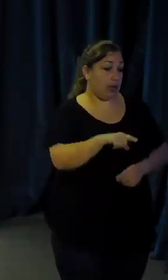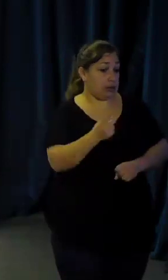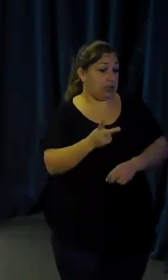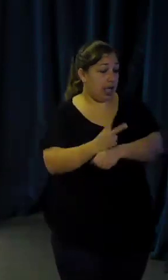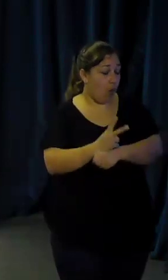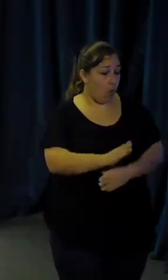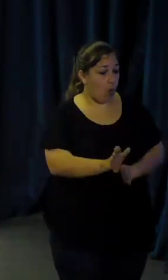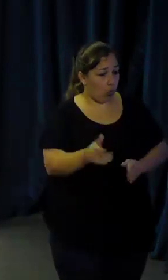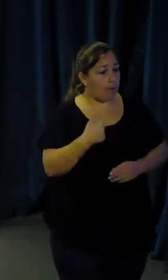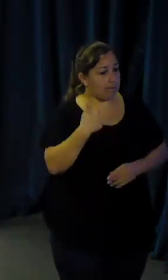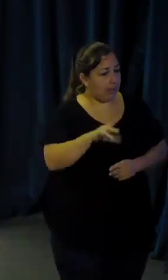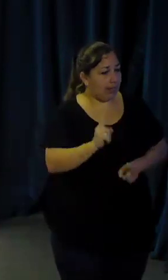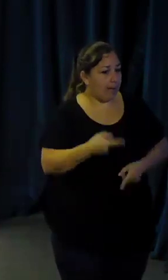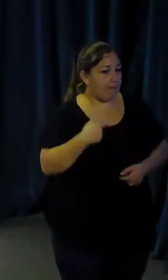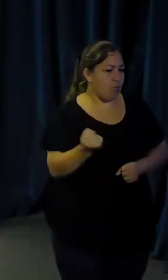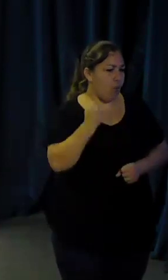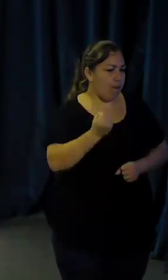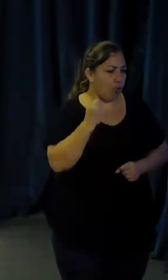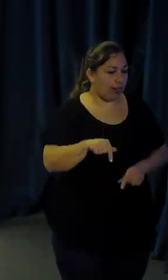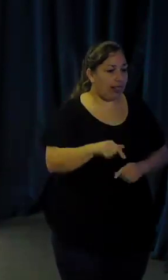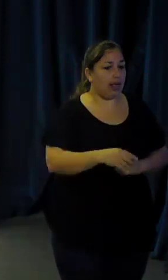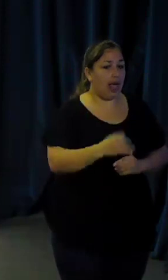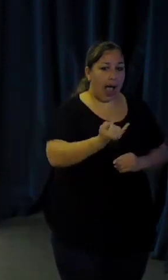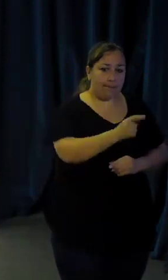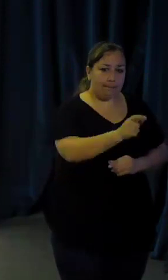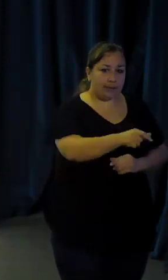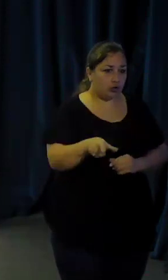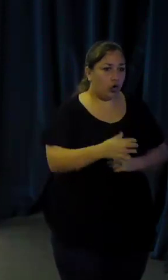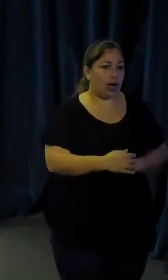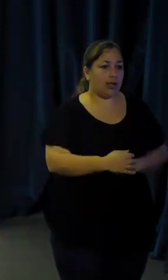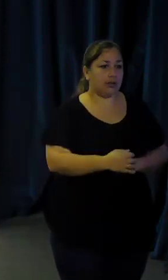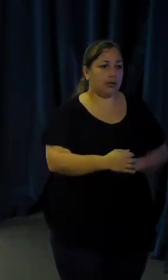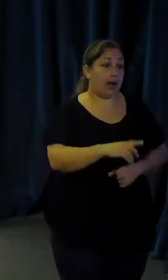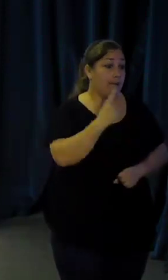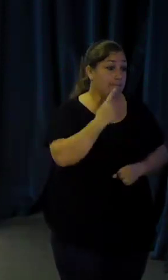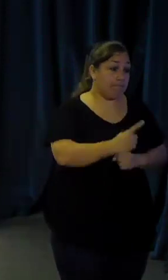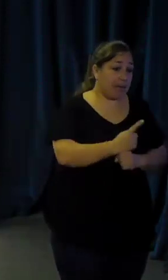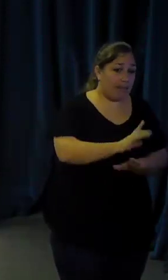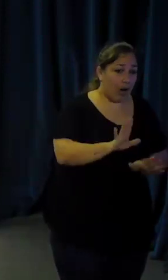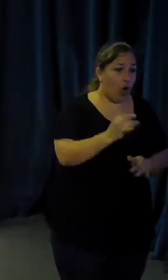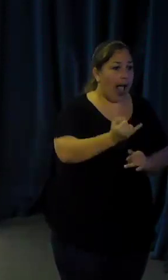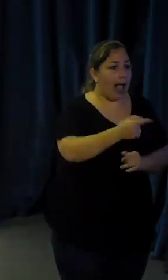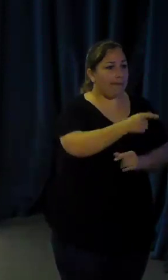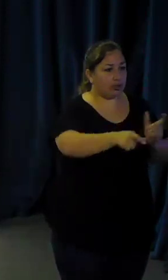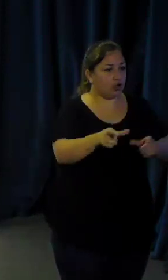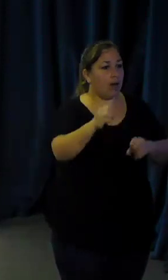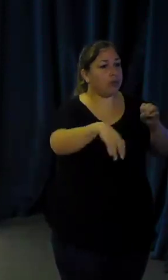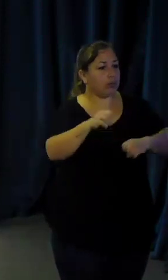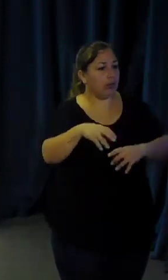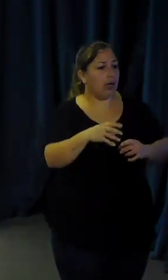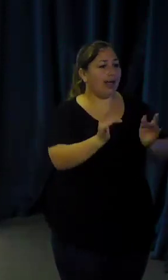parece muy, muy importante, acá hay gente primero, de manera virtual y presencial, porque